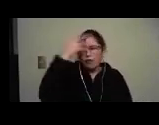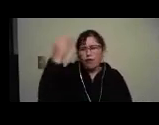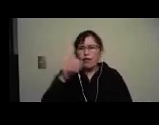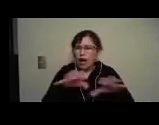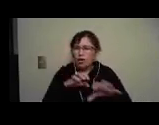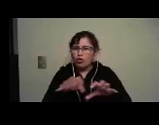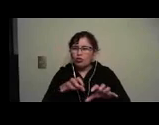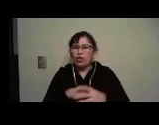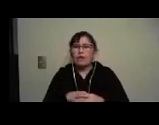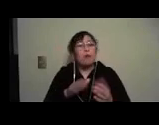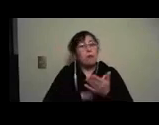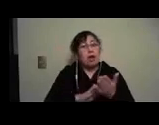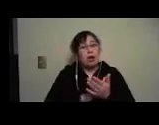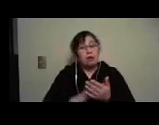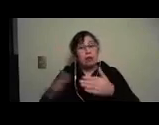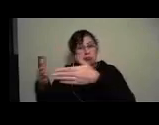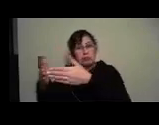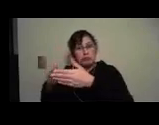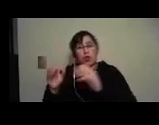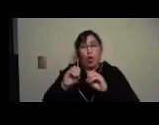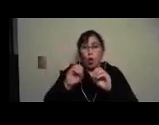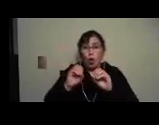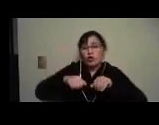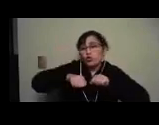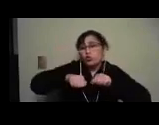ejemplo, va a comprar al negocio del supermercado, ya, y